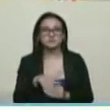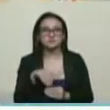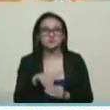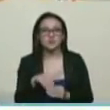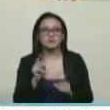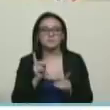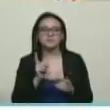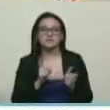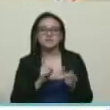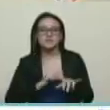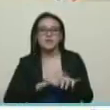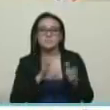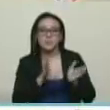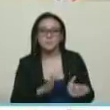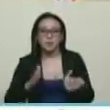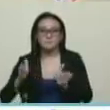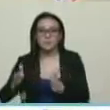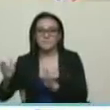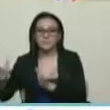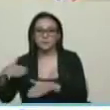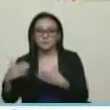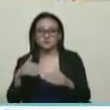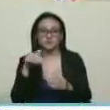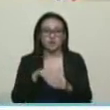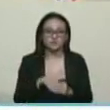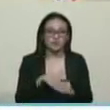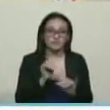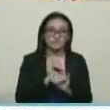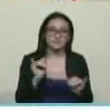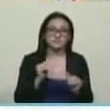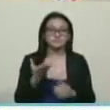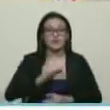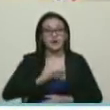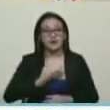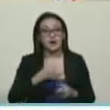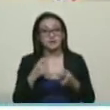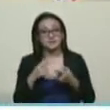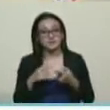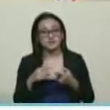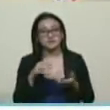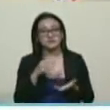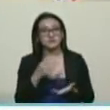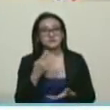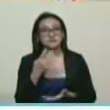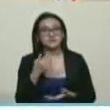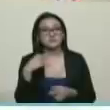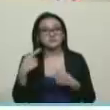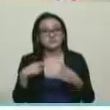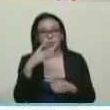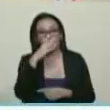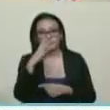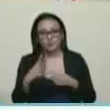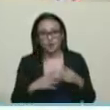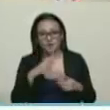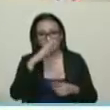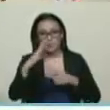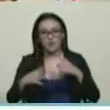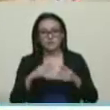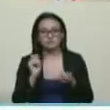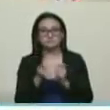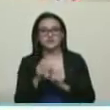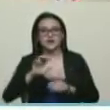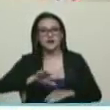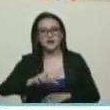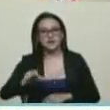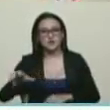a todos los procesos electorales. Los alcaldes y a nivel local son cada cuatro años, las